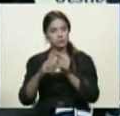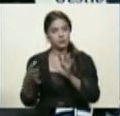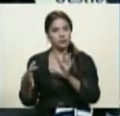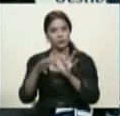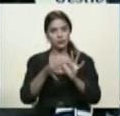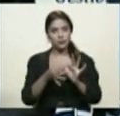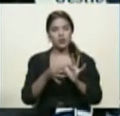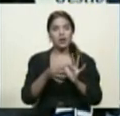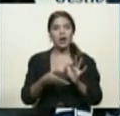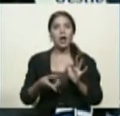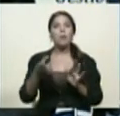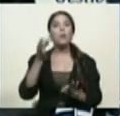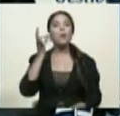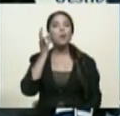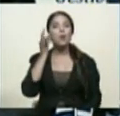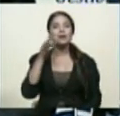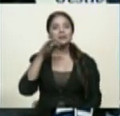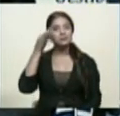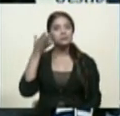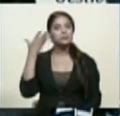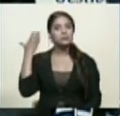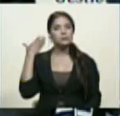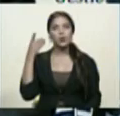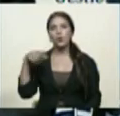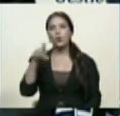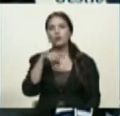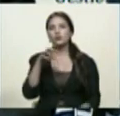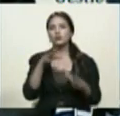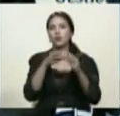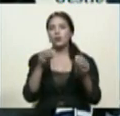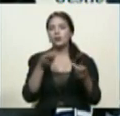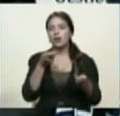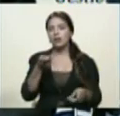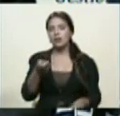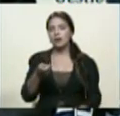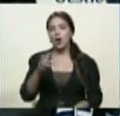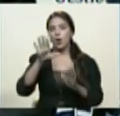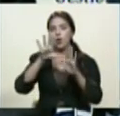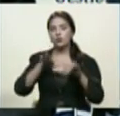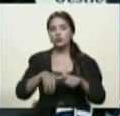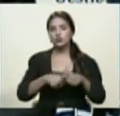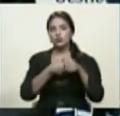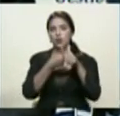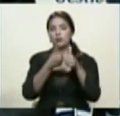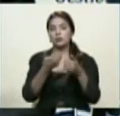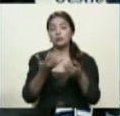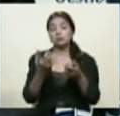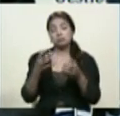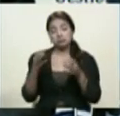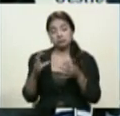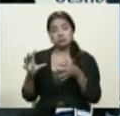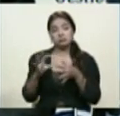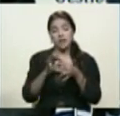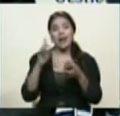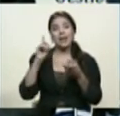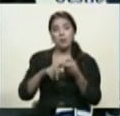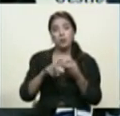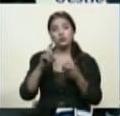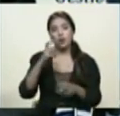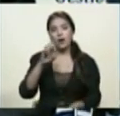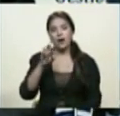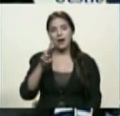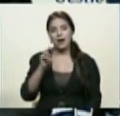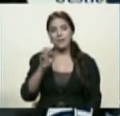a la pasada fiscal luisa ortega díaz con todo el caso de extorsión y corrupción en el que estaría vinculado su esposo germán ferrer